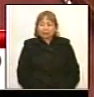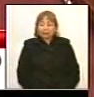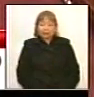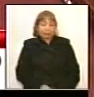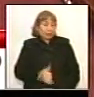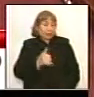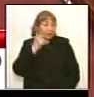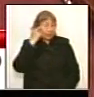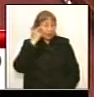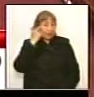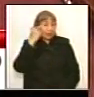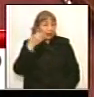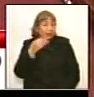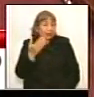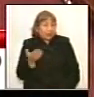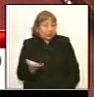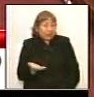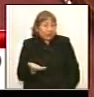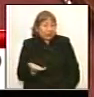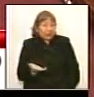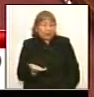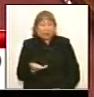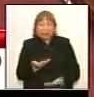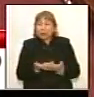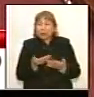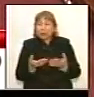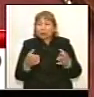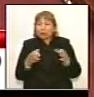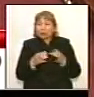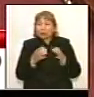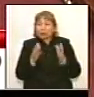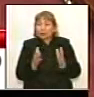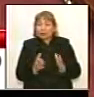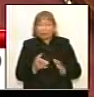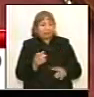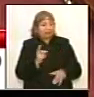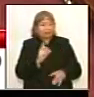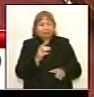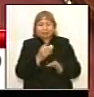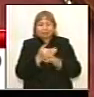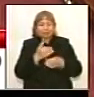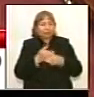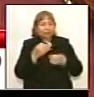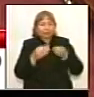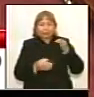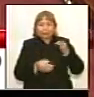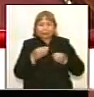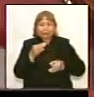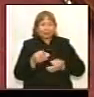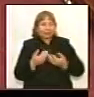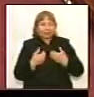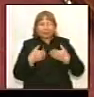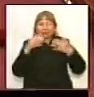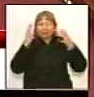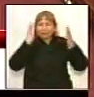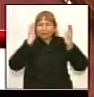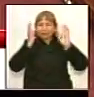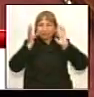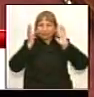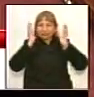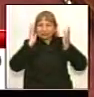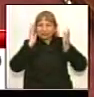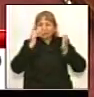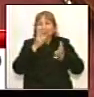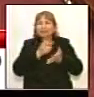Creo que aquí muchos congresistas que lamentablemente no tienen formación jurídica están confundiendo lo que es un